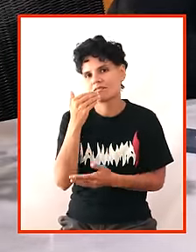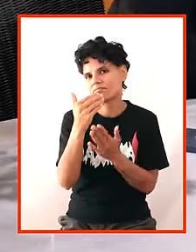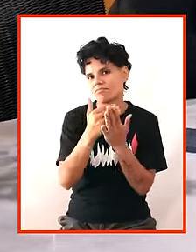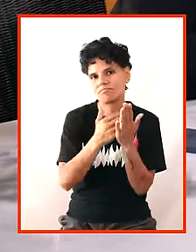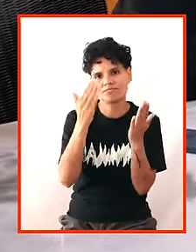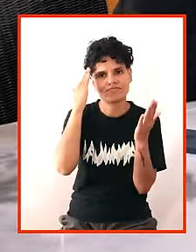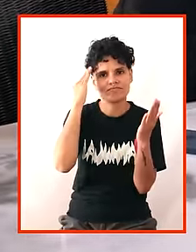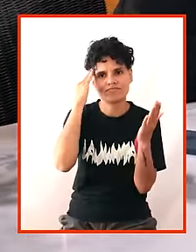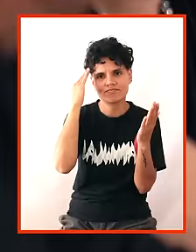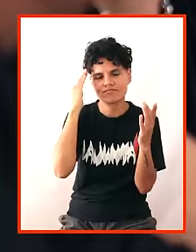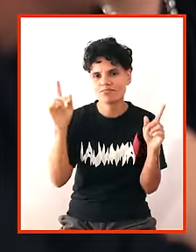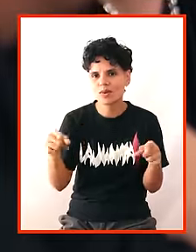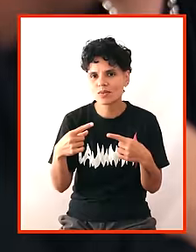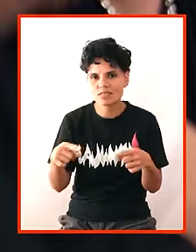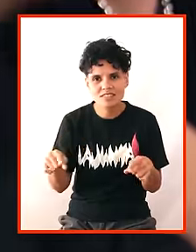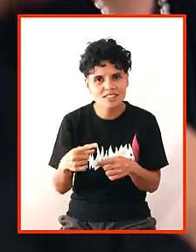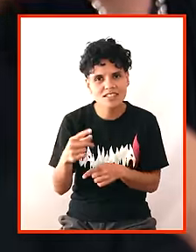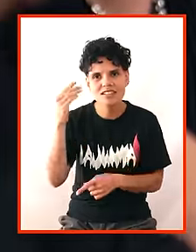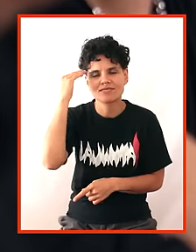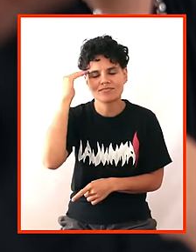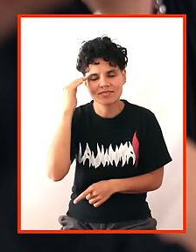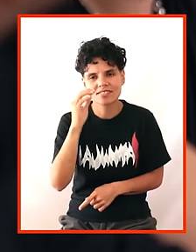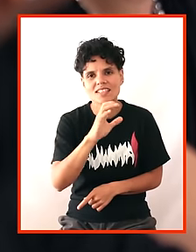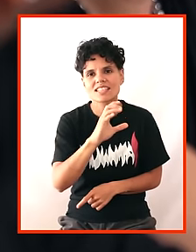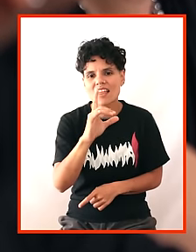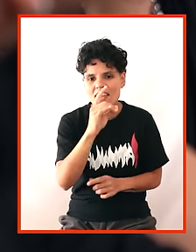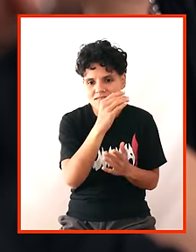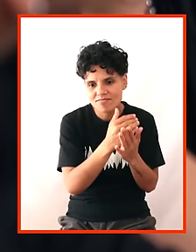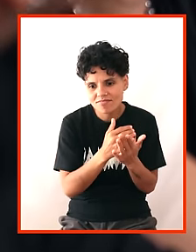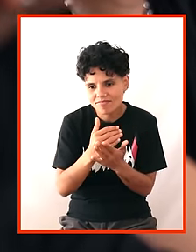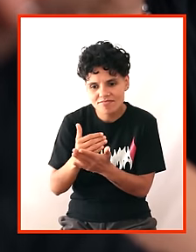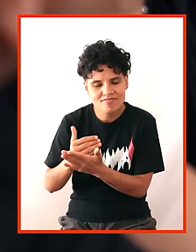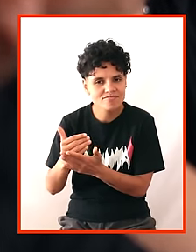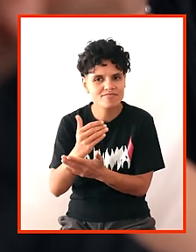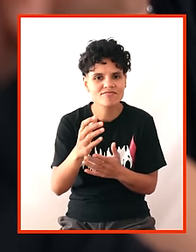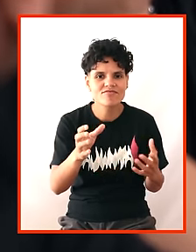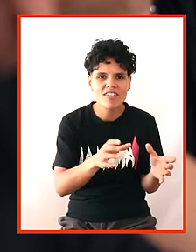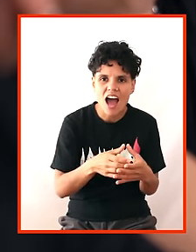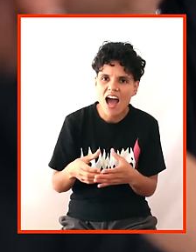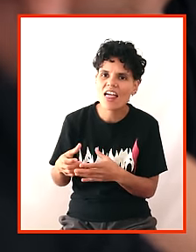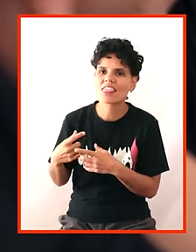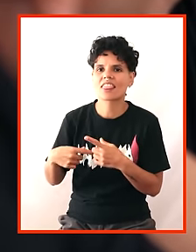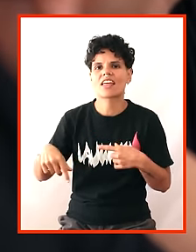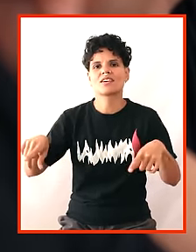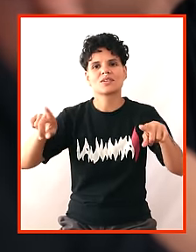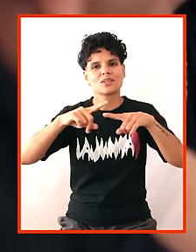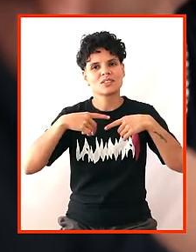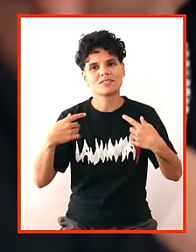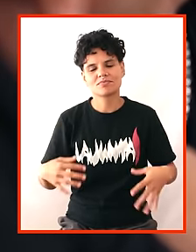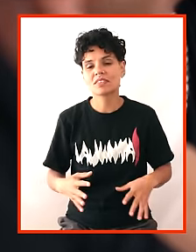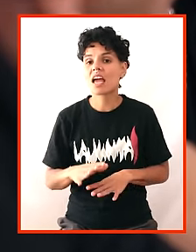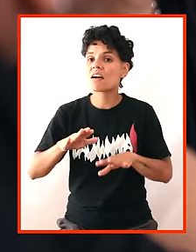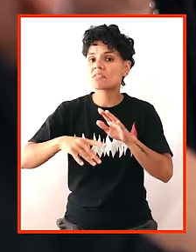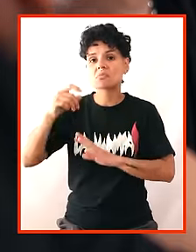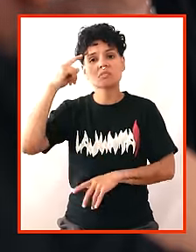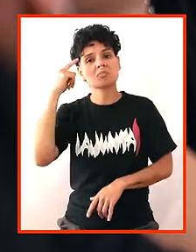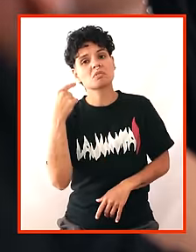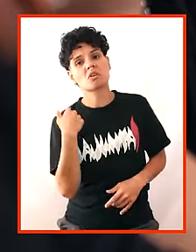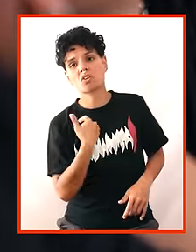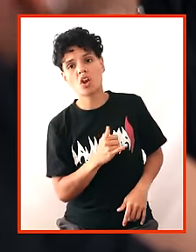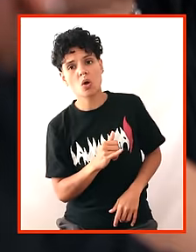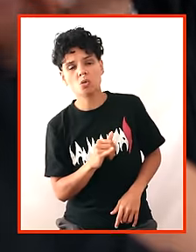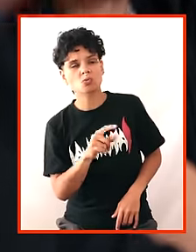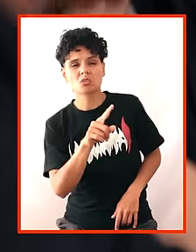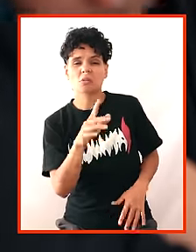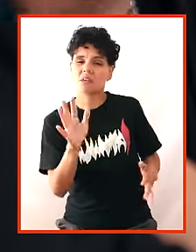las personas que más conoce de música, de discos, de incluso todo. La, uno podría tener una idea de cierta música que no le gusta, igual no le